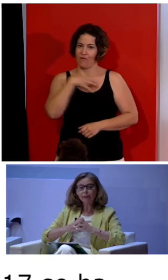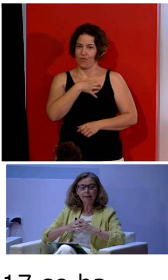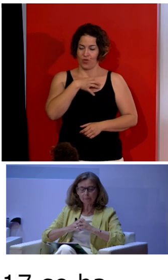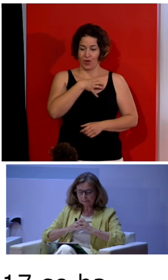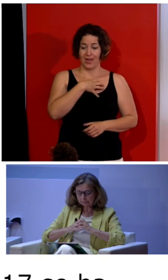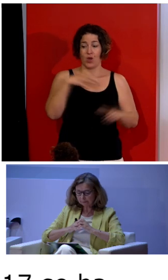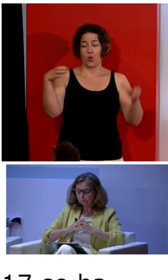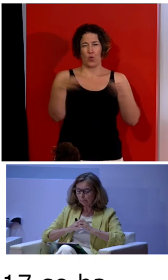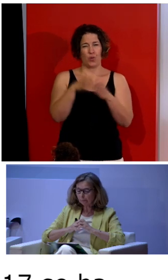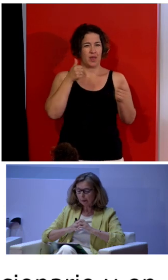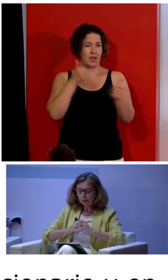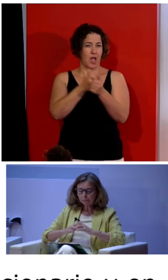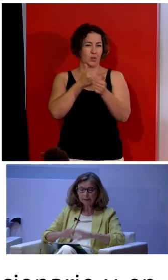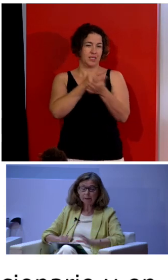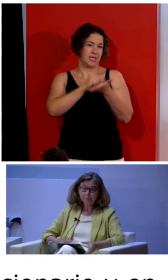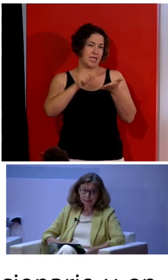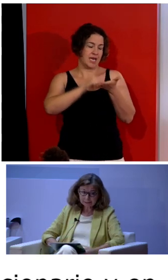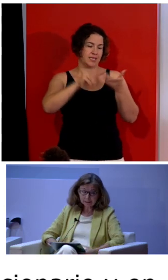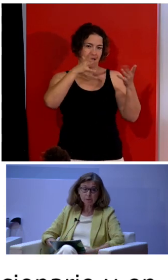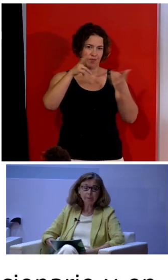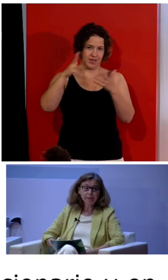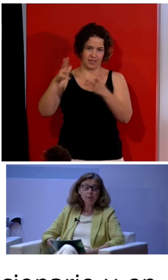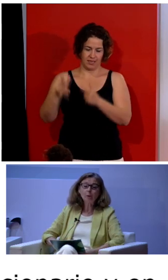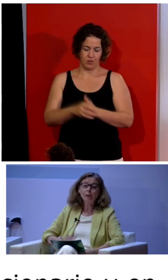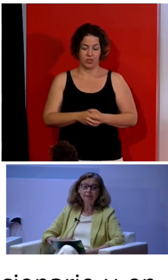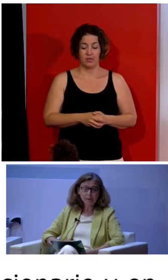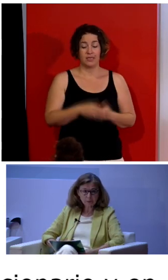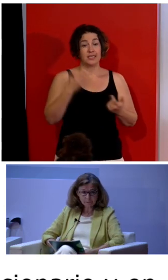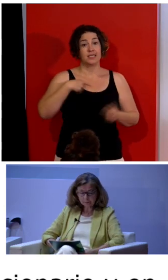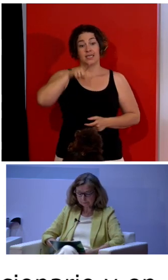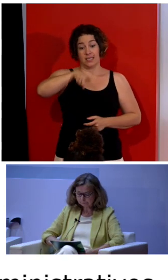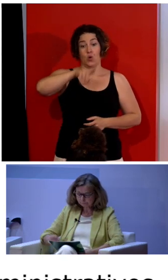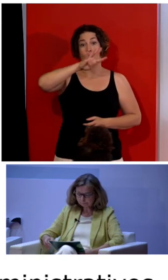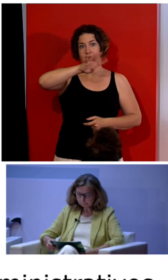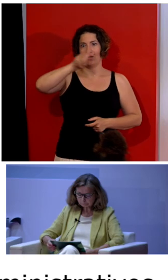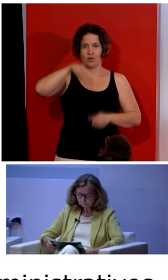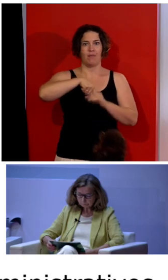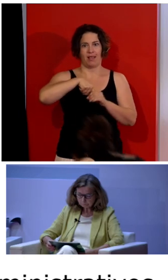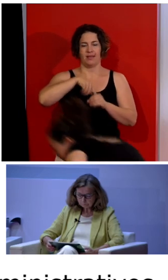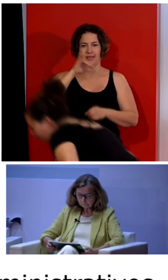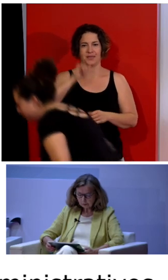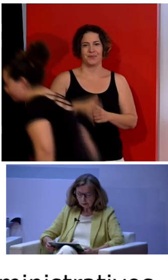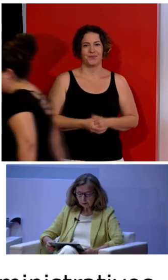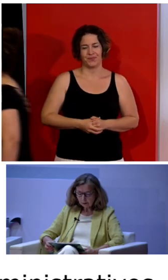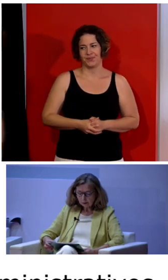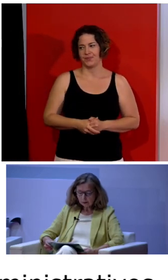de auxiliares administrativos, para el que se han contemplado 41 plazas.